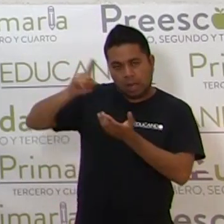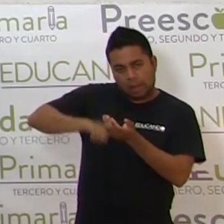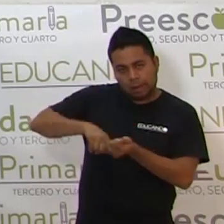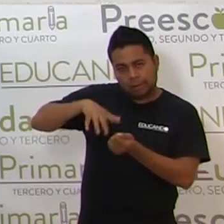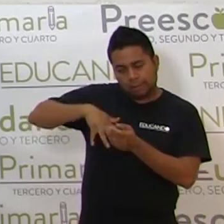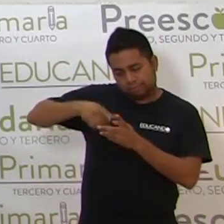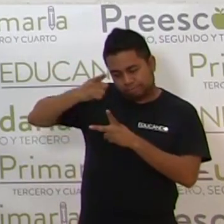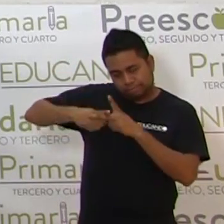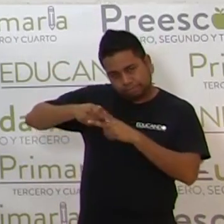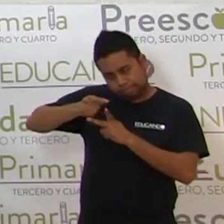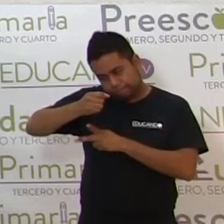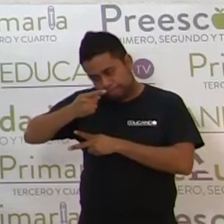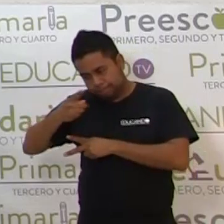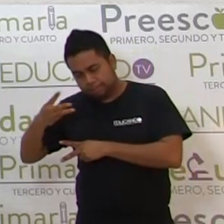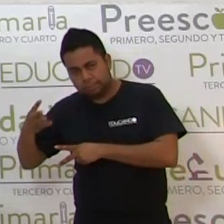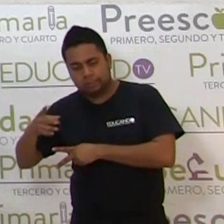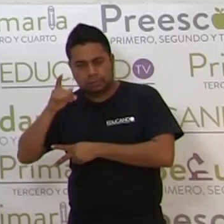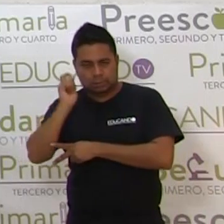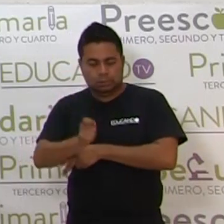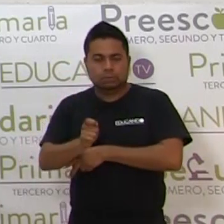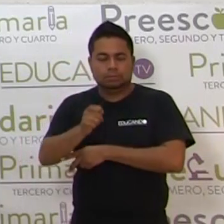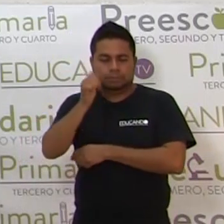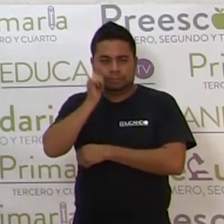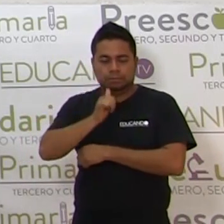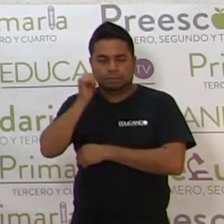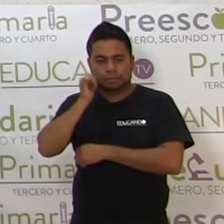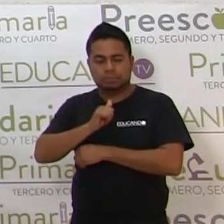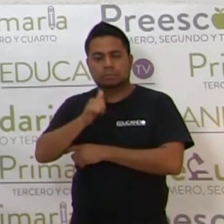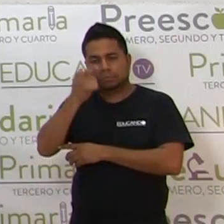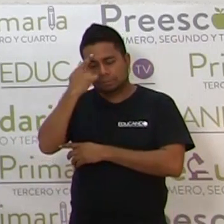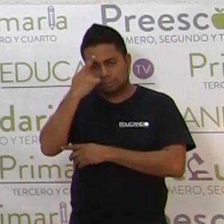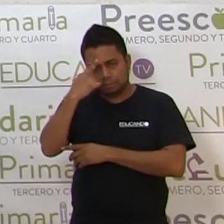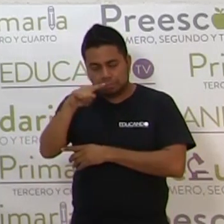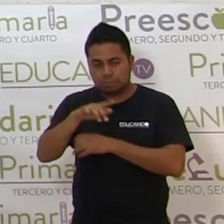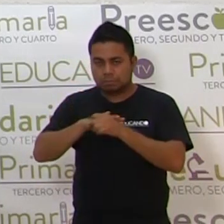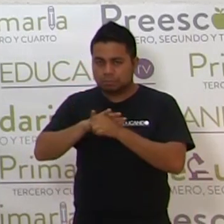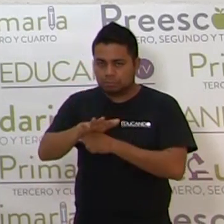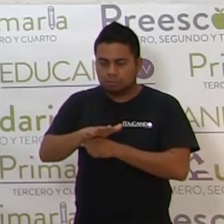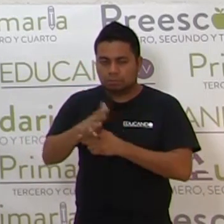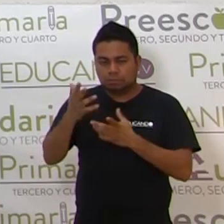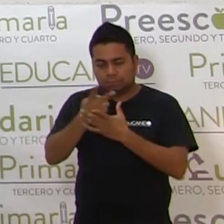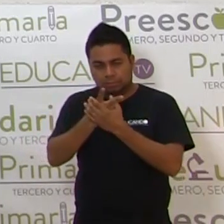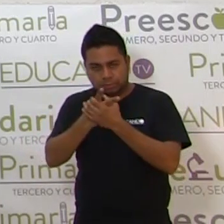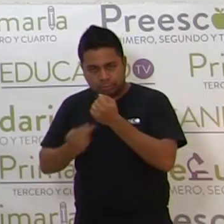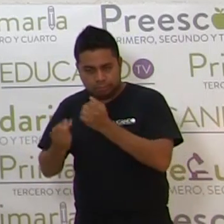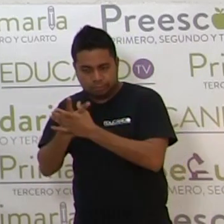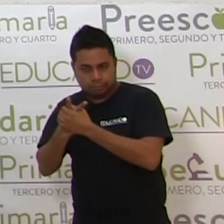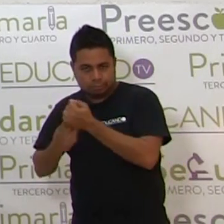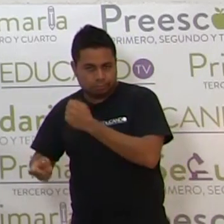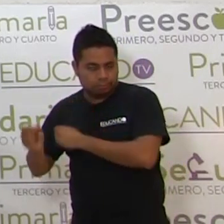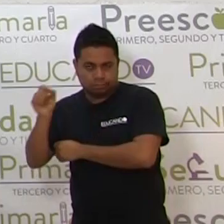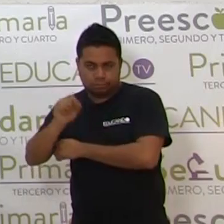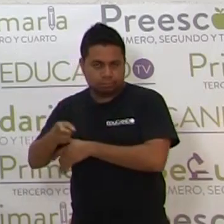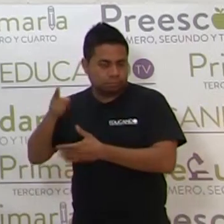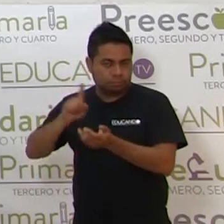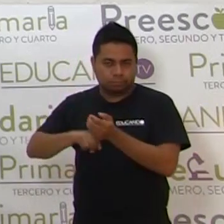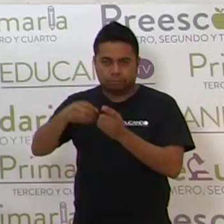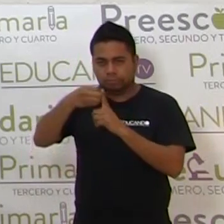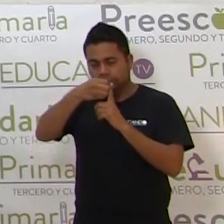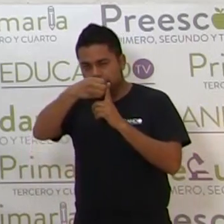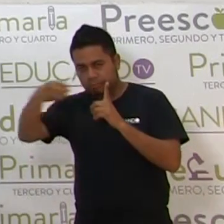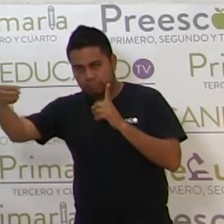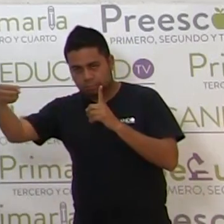de sílabas, vamos a tomarla referente para hacer y armar el diptongo dentro del mismo verso. Ahora